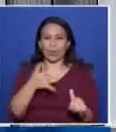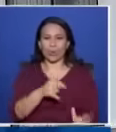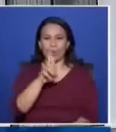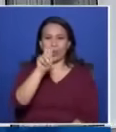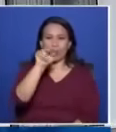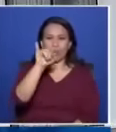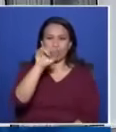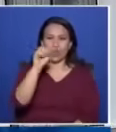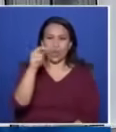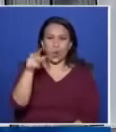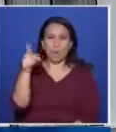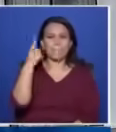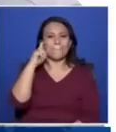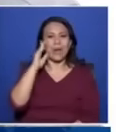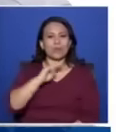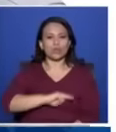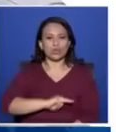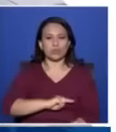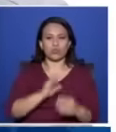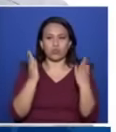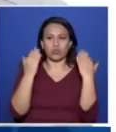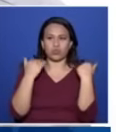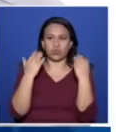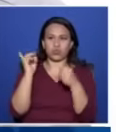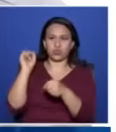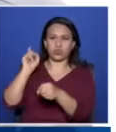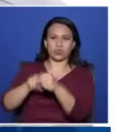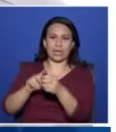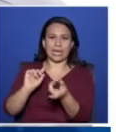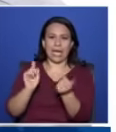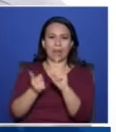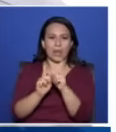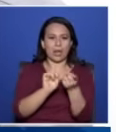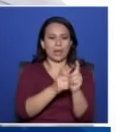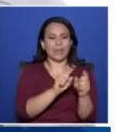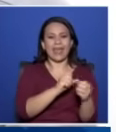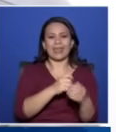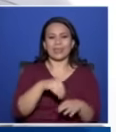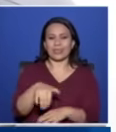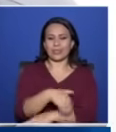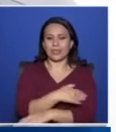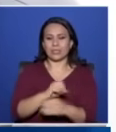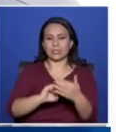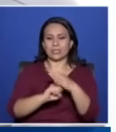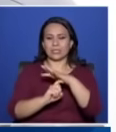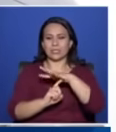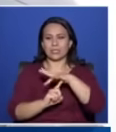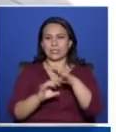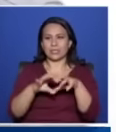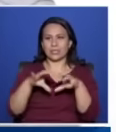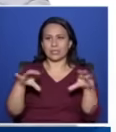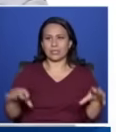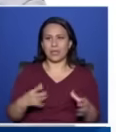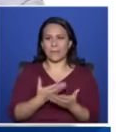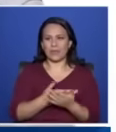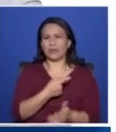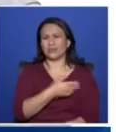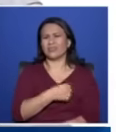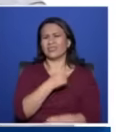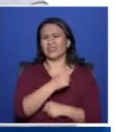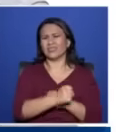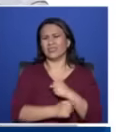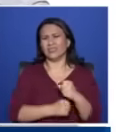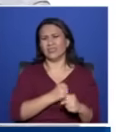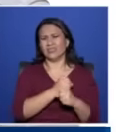para el municipio de Guayaquil. Parte de cambiar a ciertas direcciones a Samanes también es aprovechando para quitarle peso a un edificio que